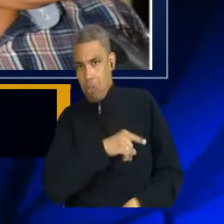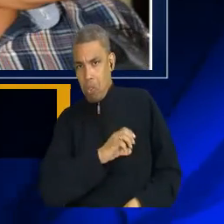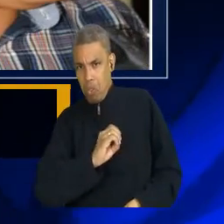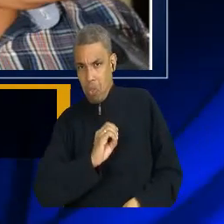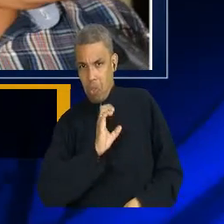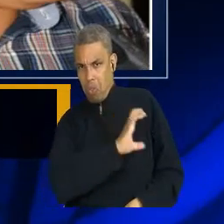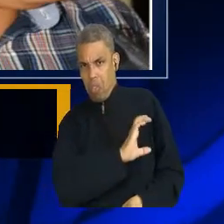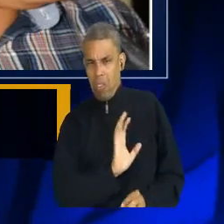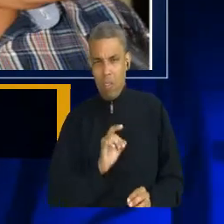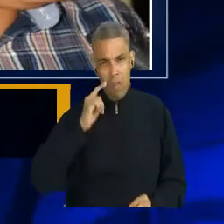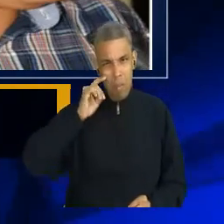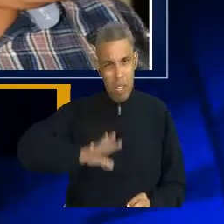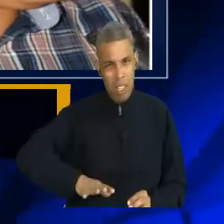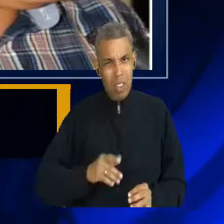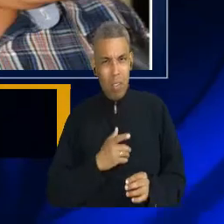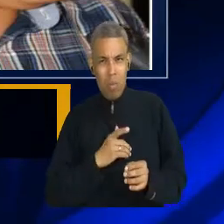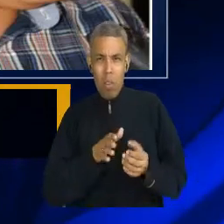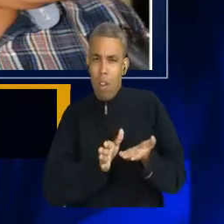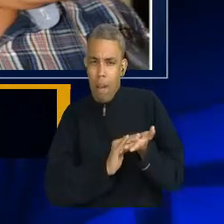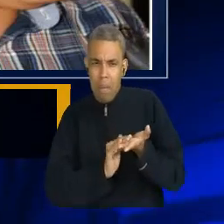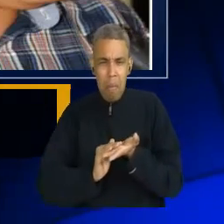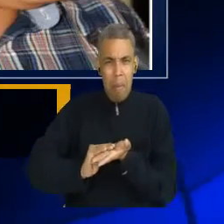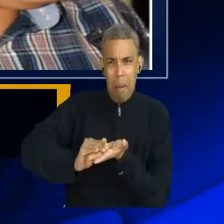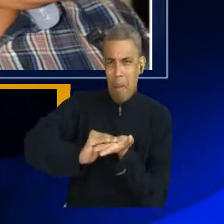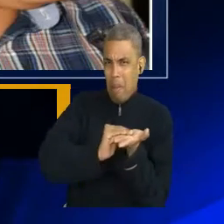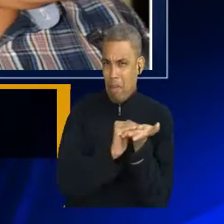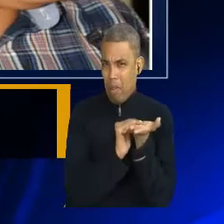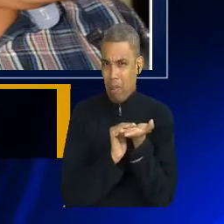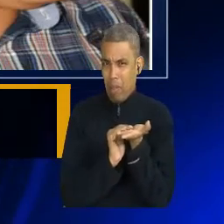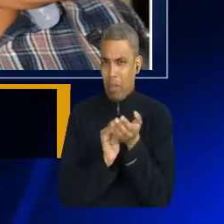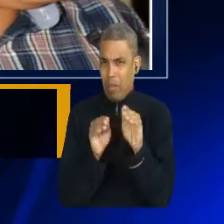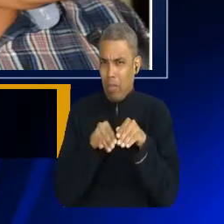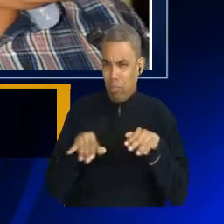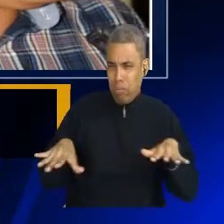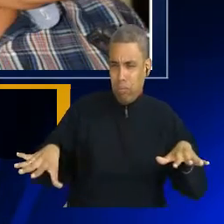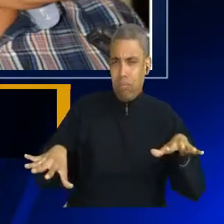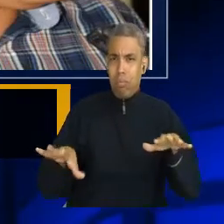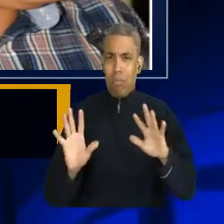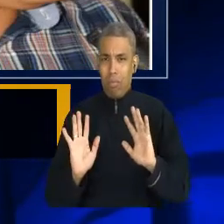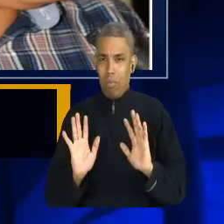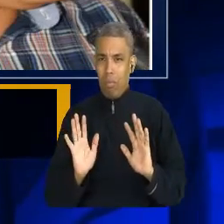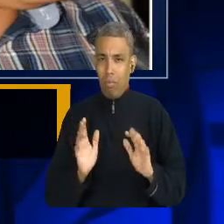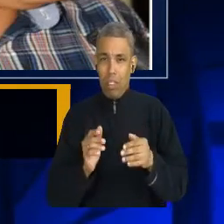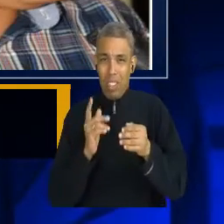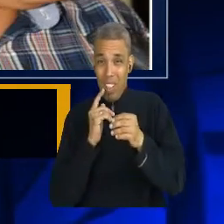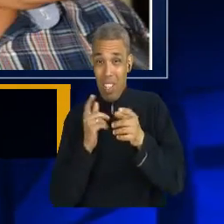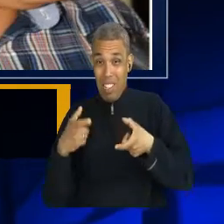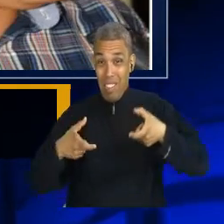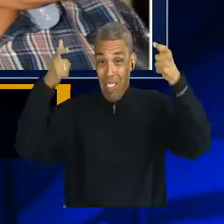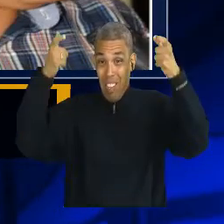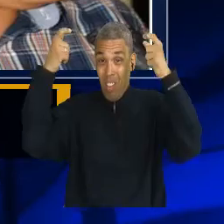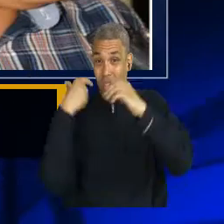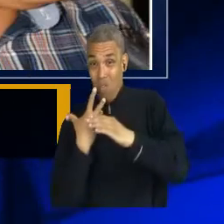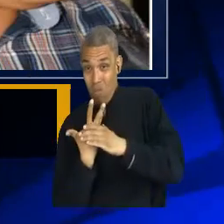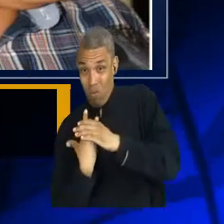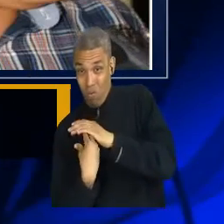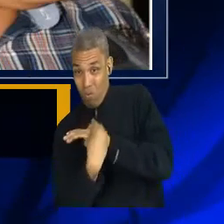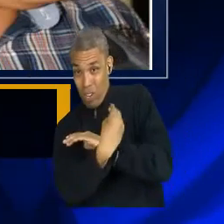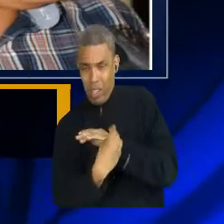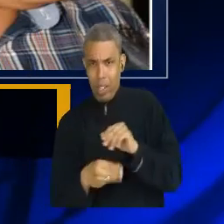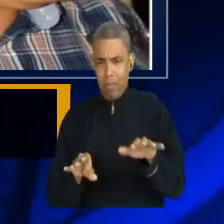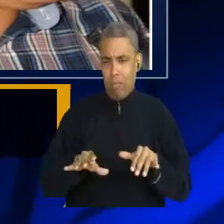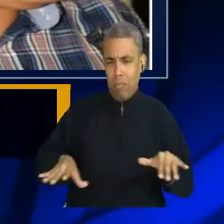recuperar o ya entrar en mantenimiento el tema urbanístico? Sí, ahí viene la instalación de un sistema de